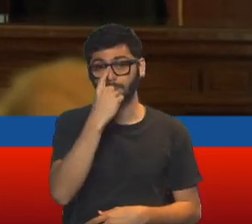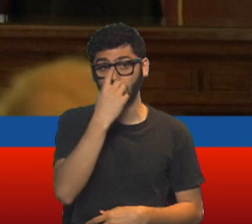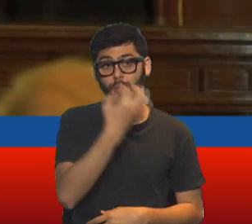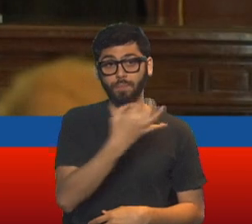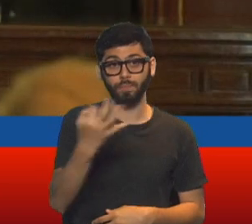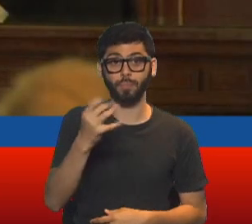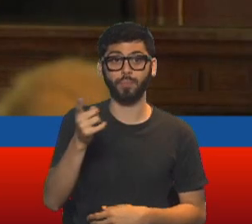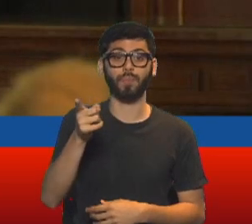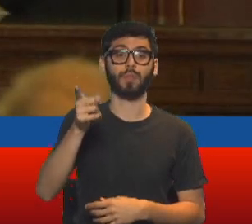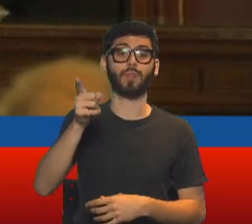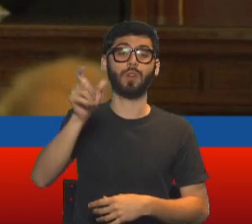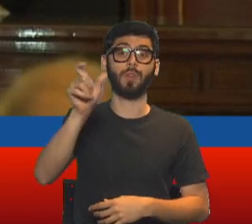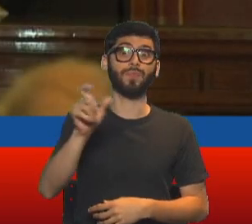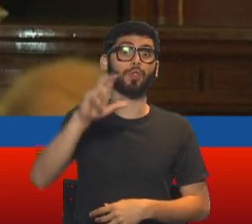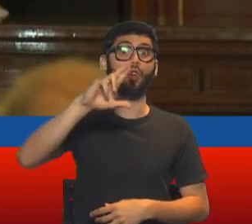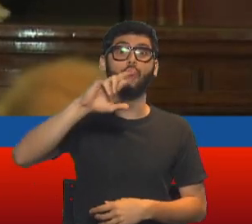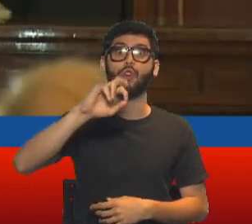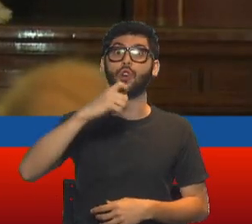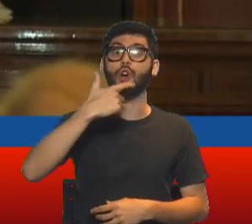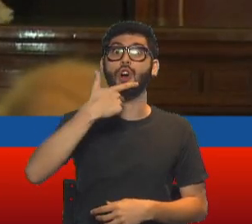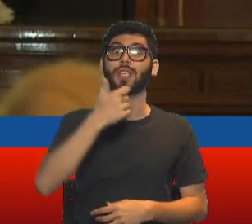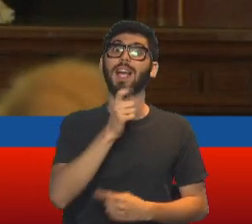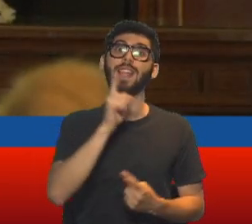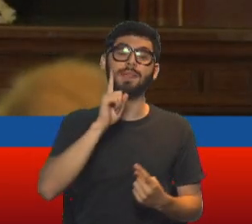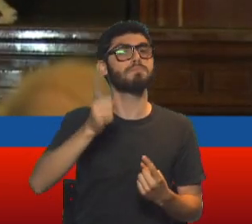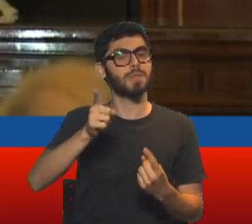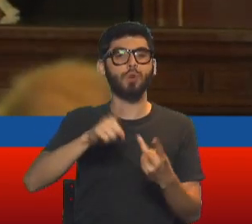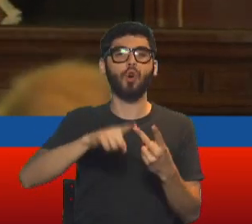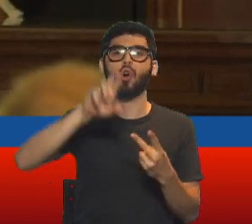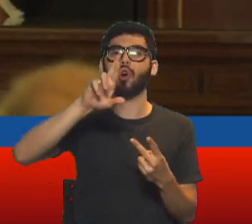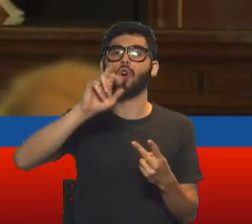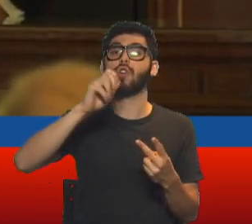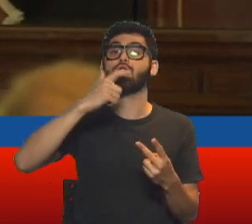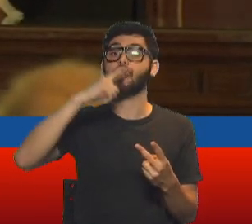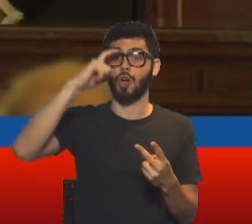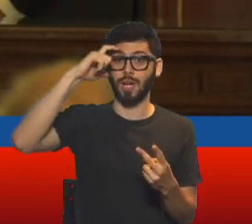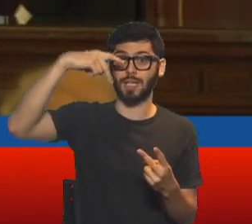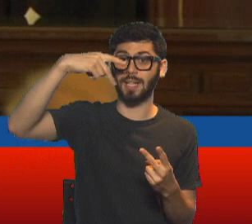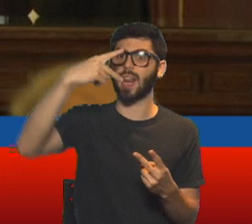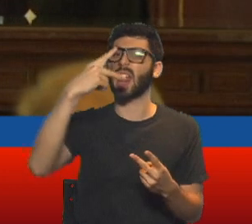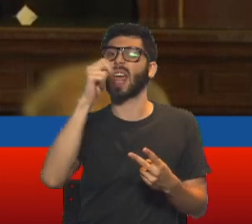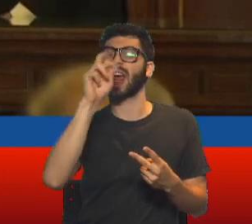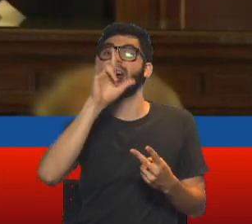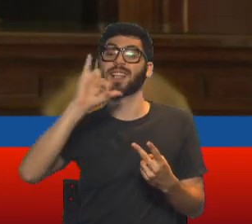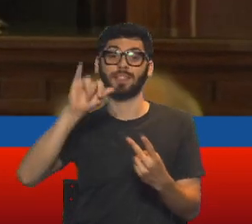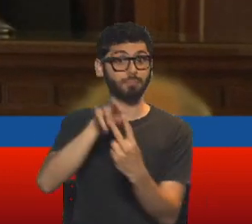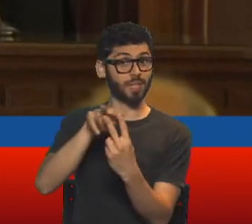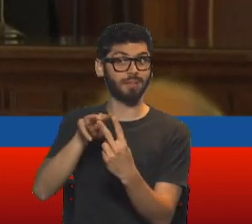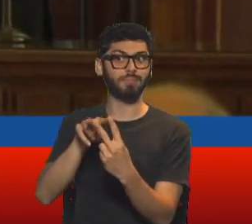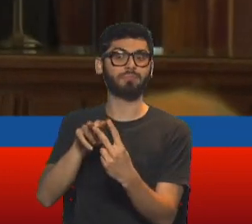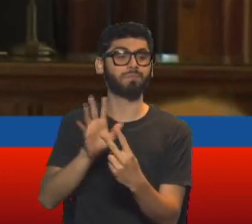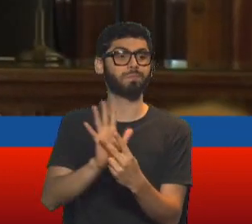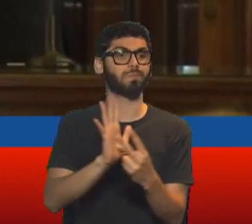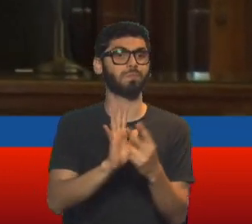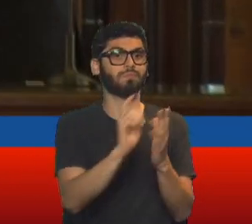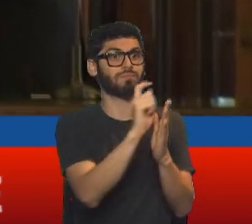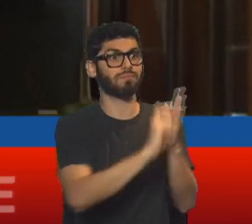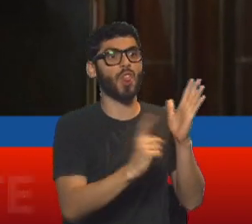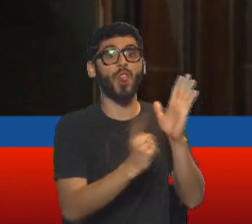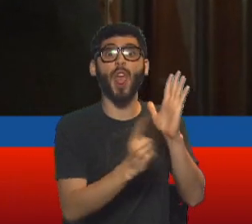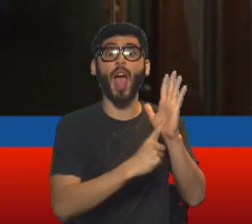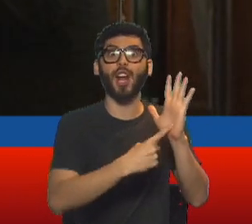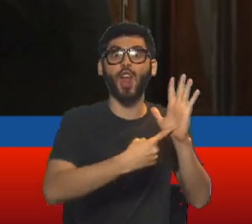Lozardo, vino el ministro Soria, y el ministro Soria tiene un perfil que es totalmente distinto